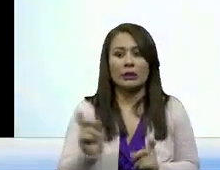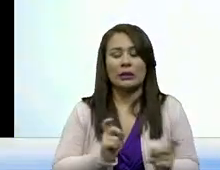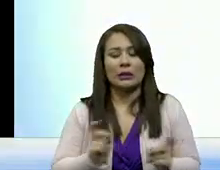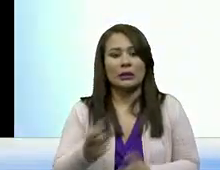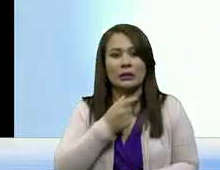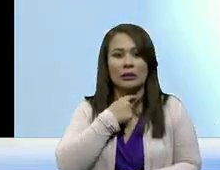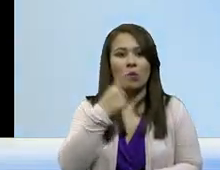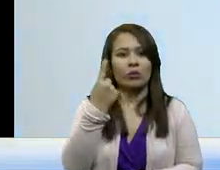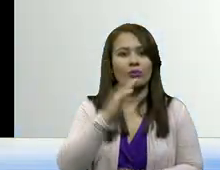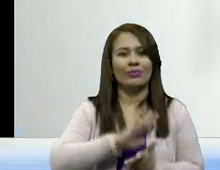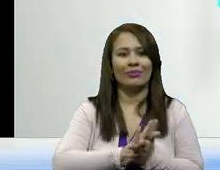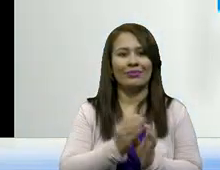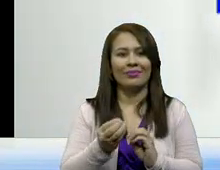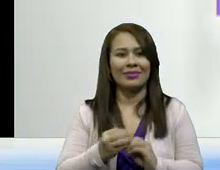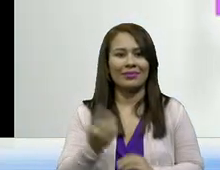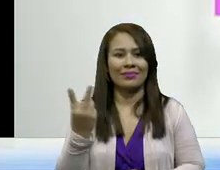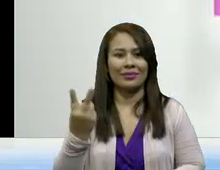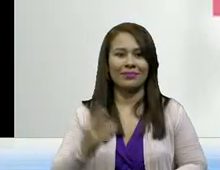necesario.